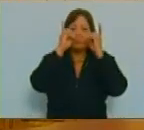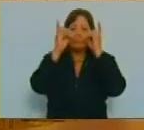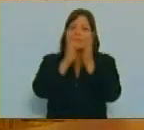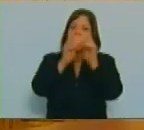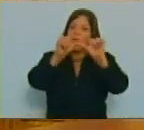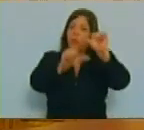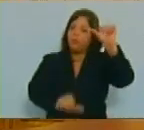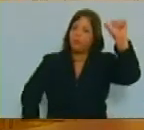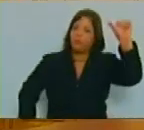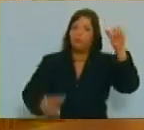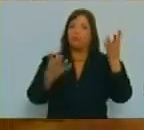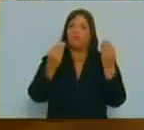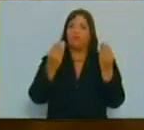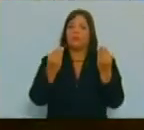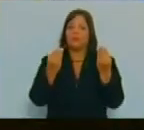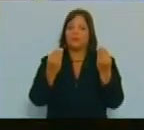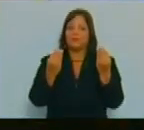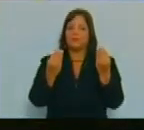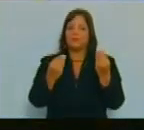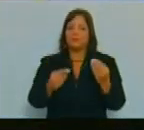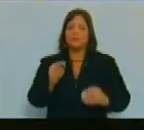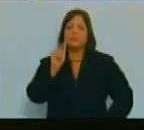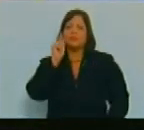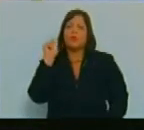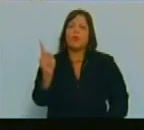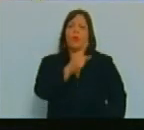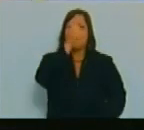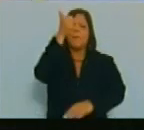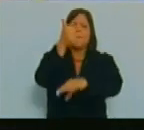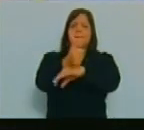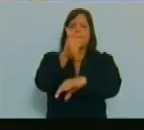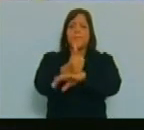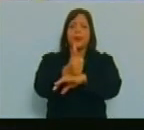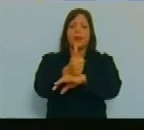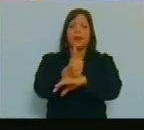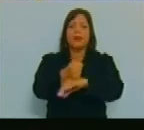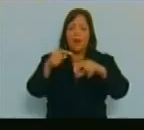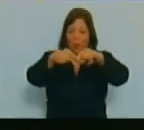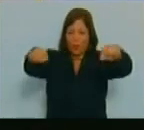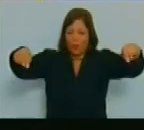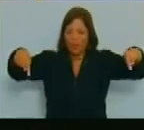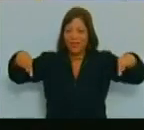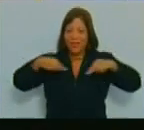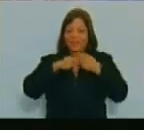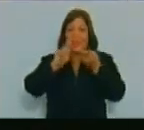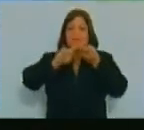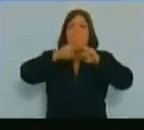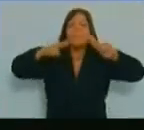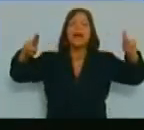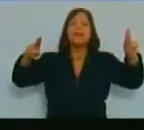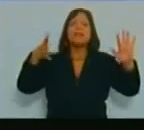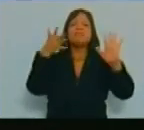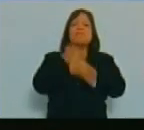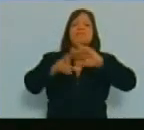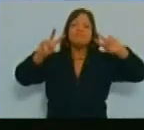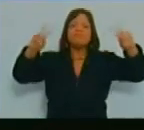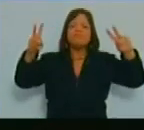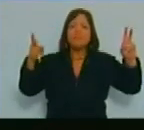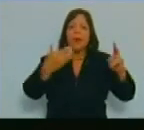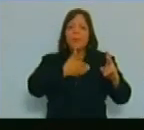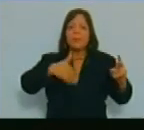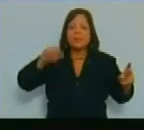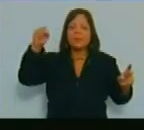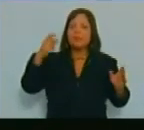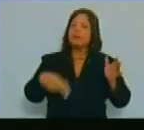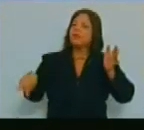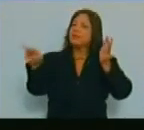extenderme en la punta de lanza de esta gran misión que son los cuadrantes de paz el presidente de la república